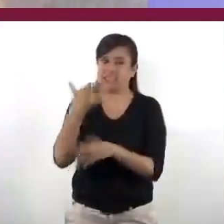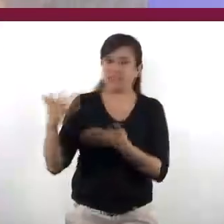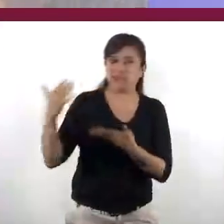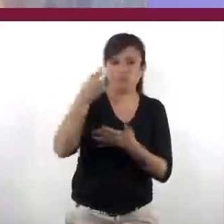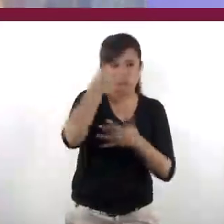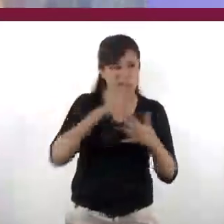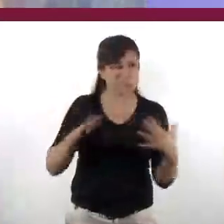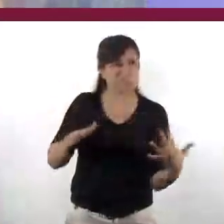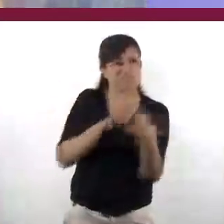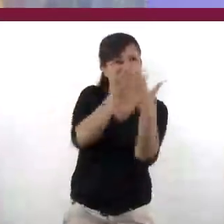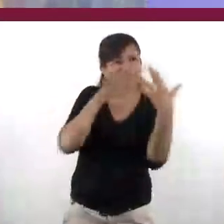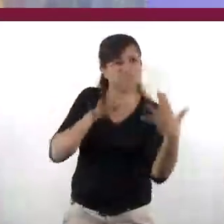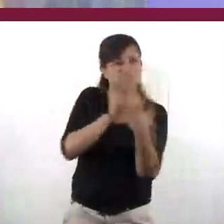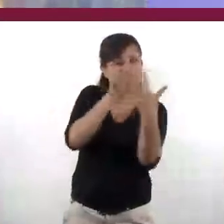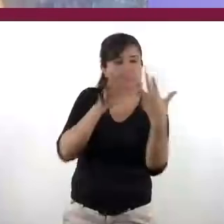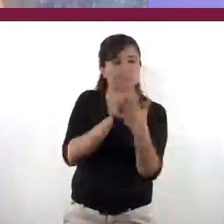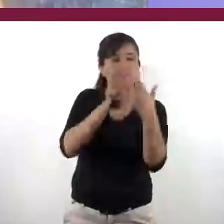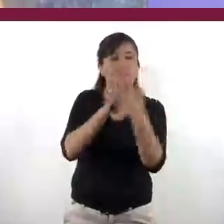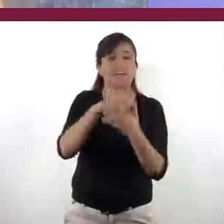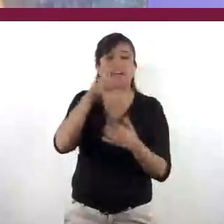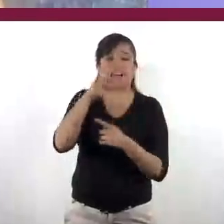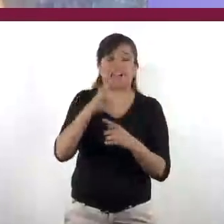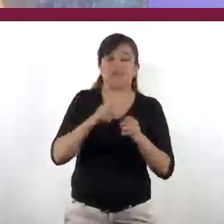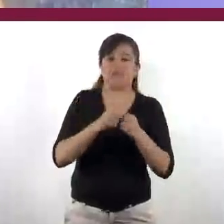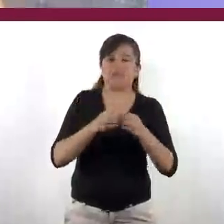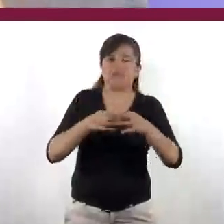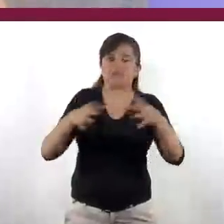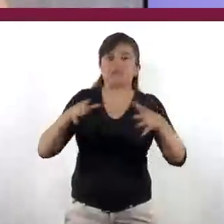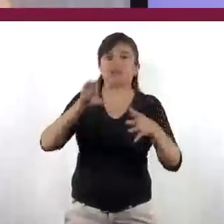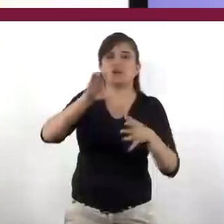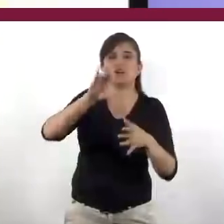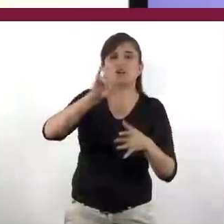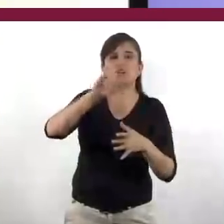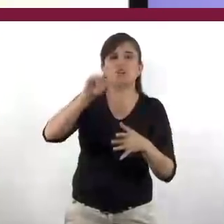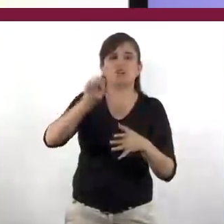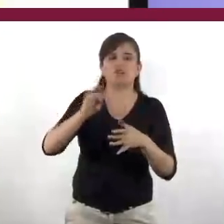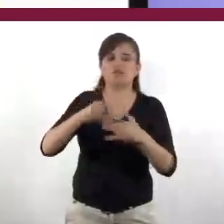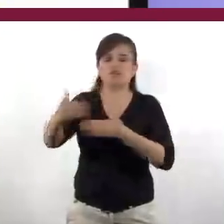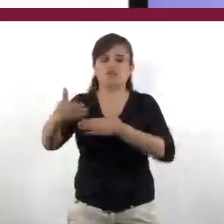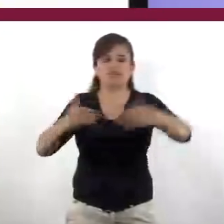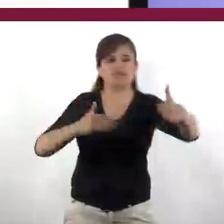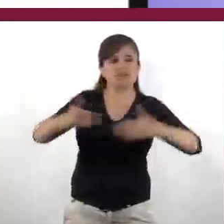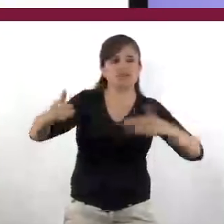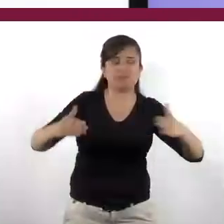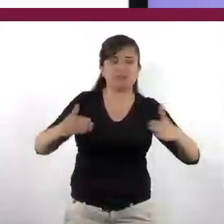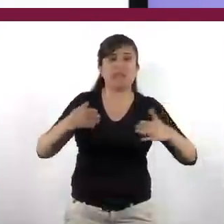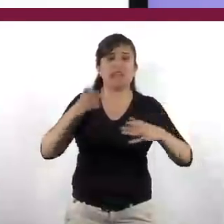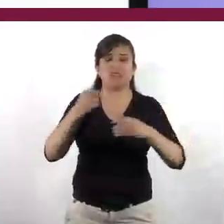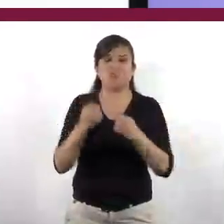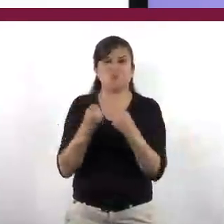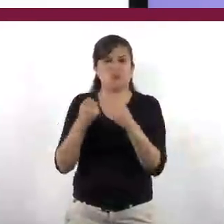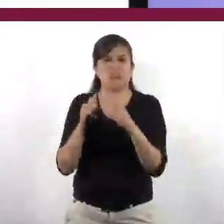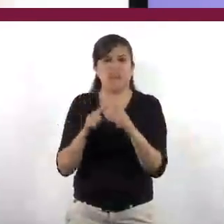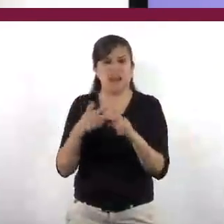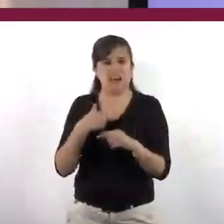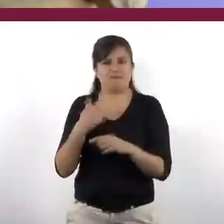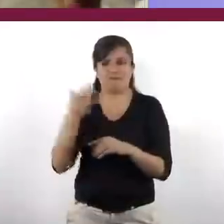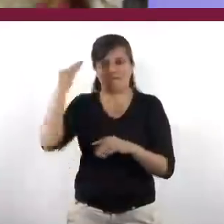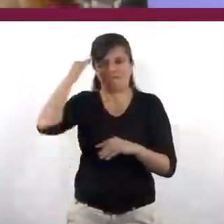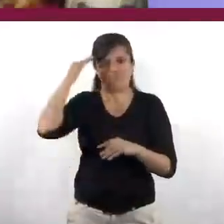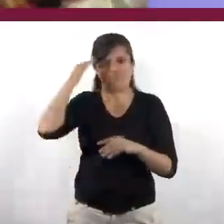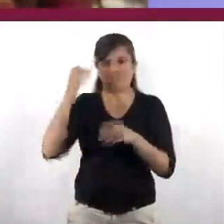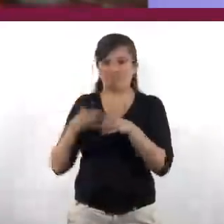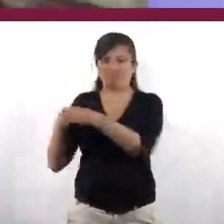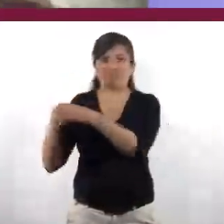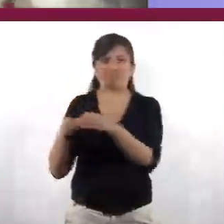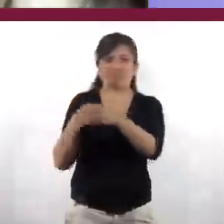Finalmente, va a significar el desplazamiento de los criollos de los puestos de poder. Y esto va a conducir en la